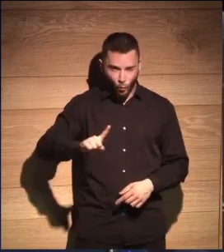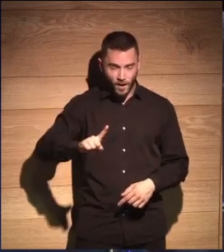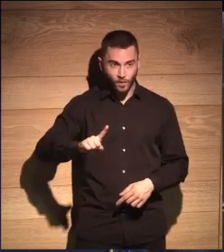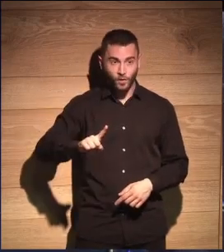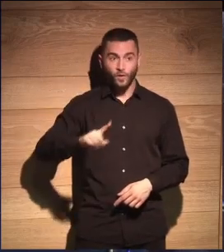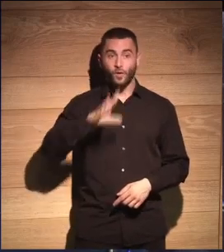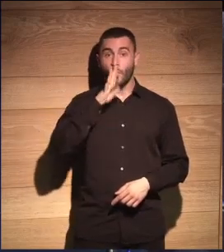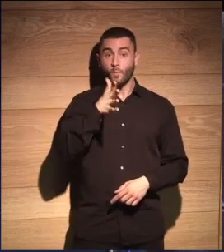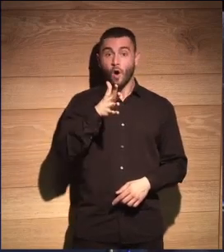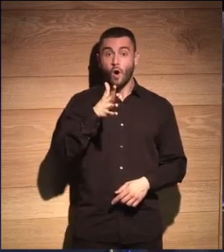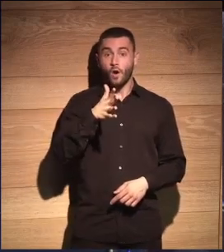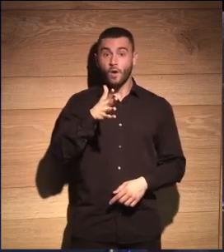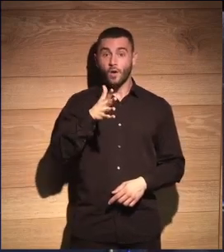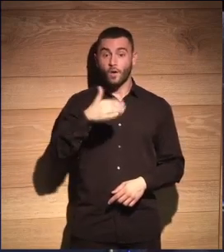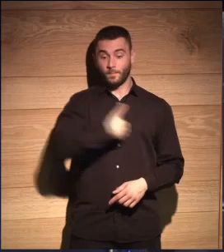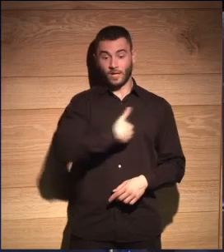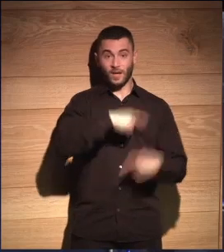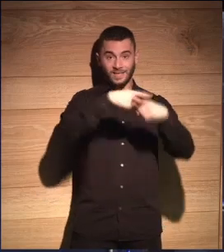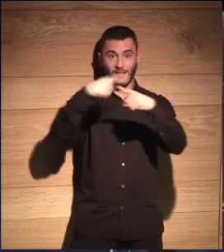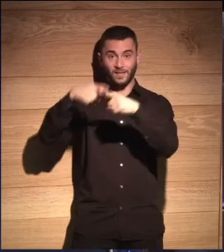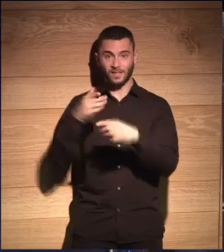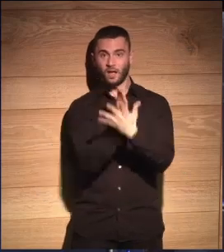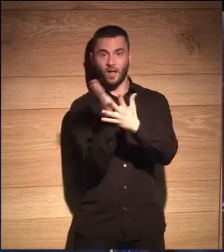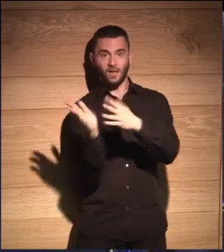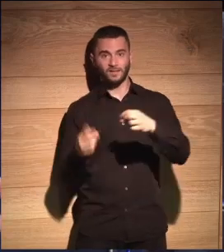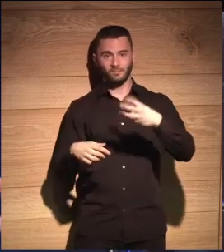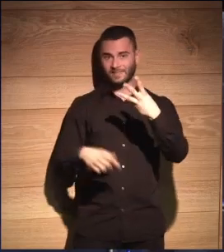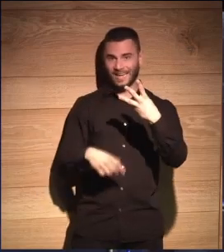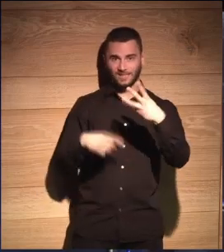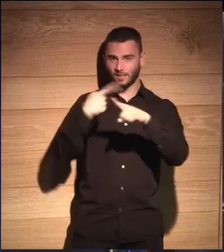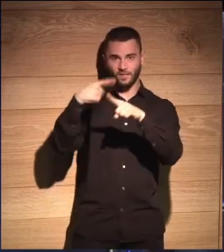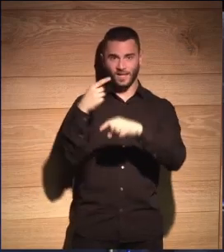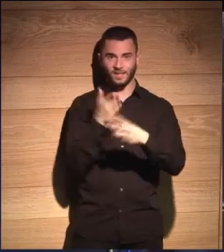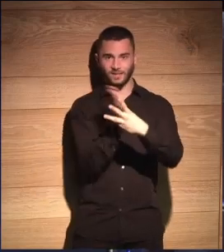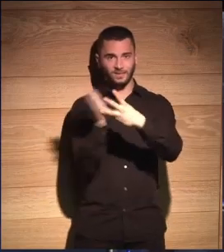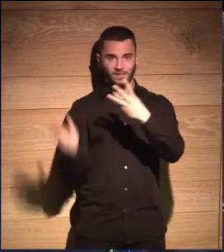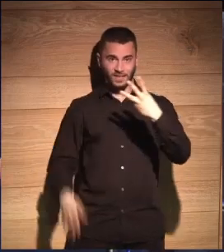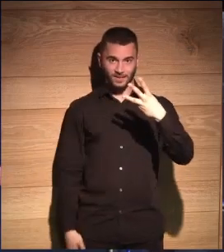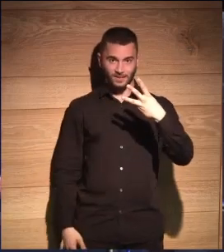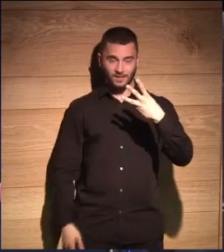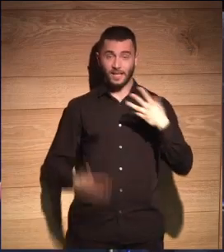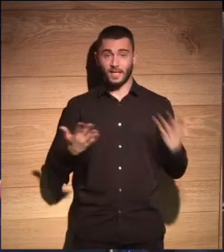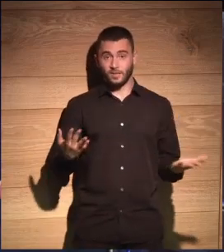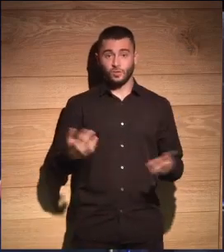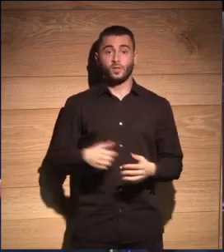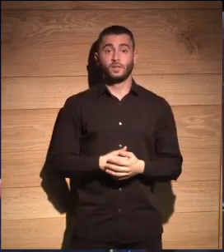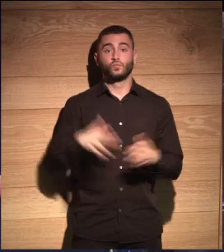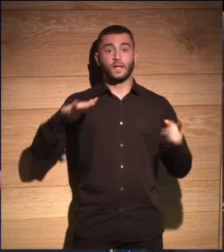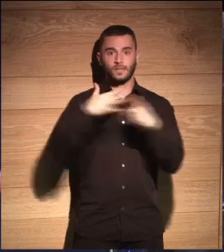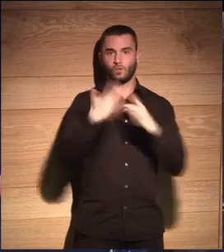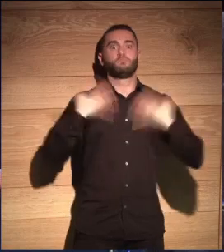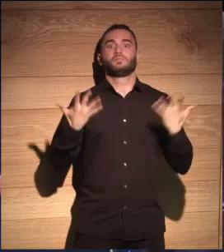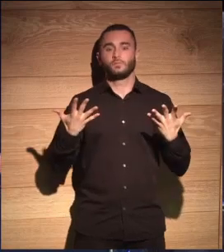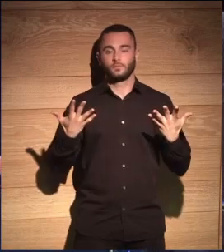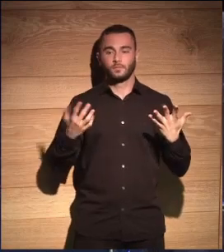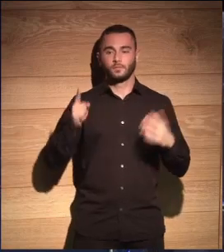otras cosas porque nos venían el de varios personajes y tres opciones diferentes. Entonces, claro, ¿ves lo que te digo? Es un momento de shock